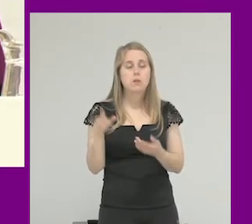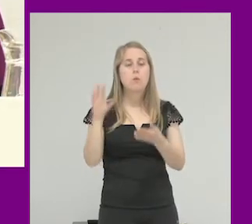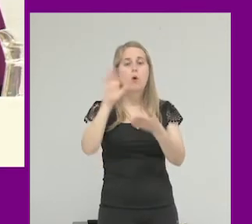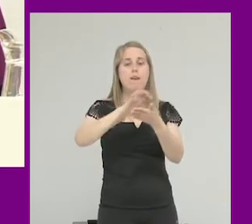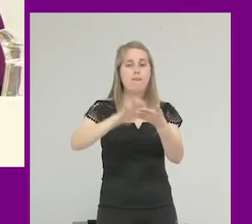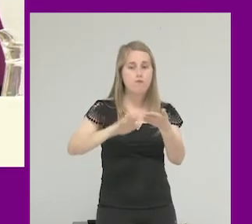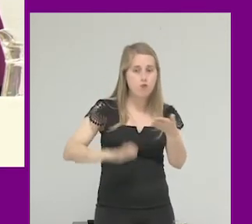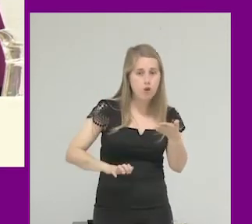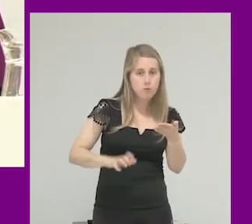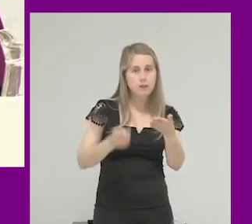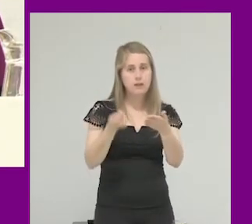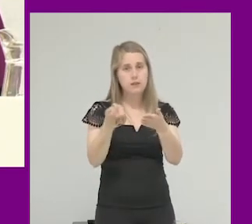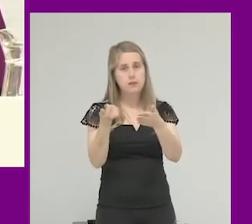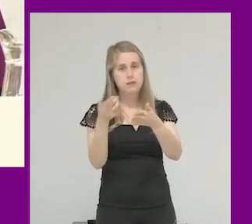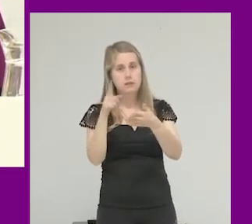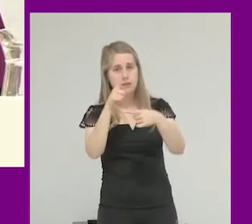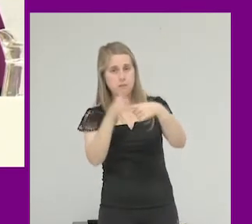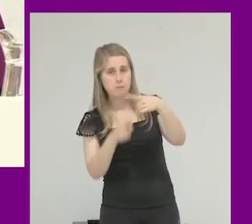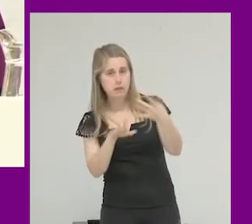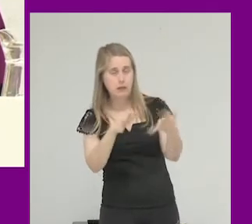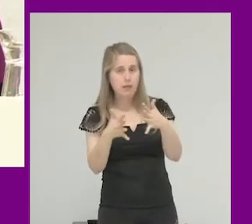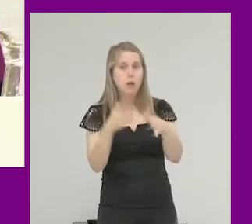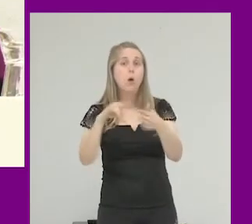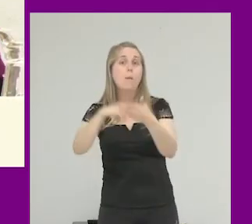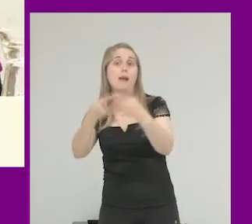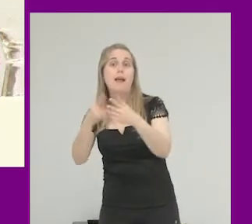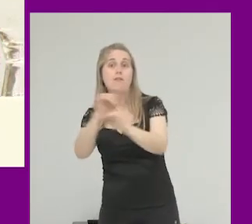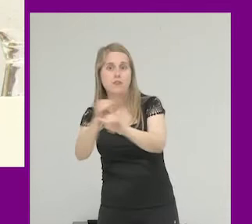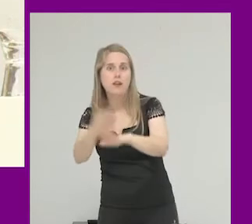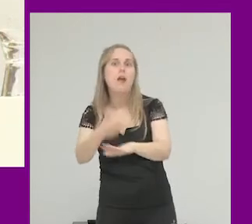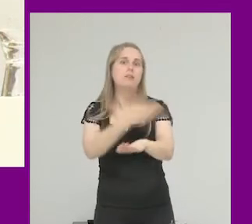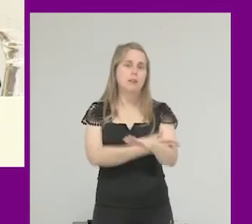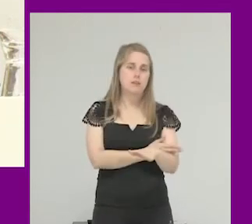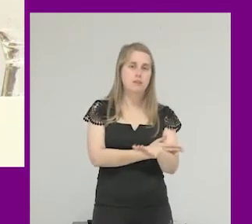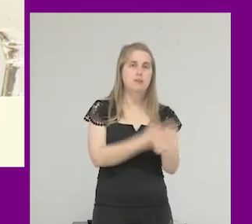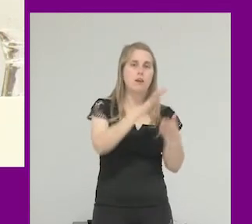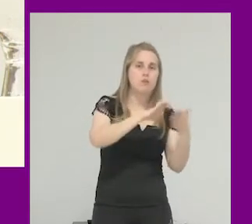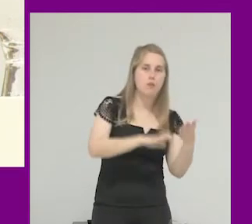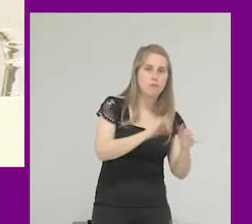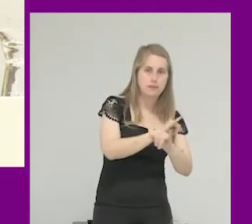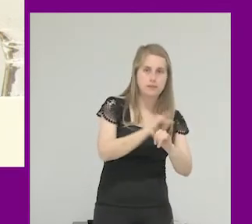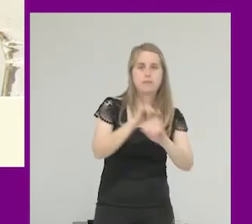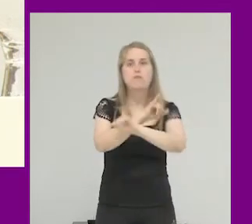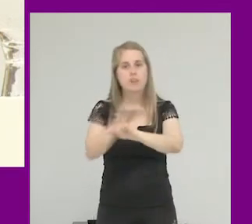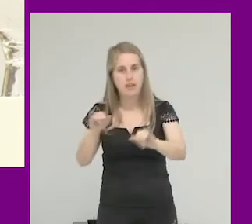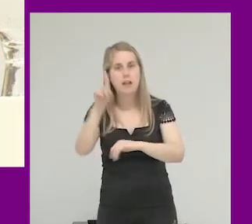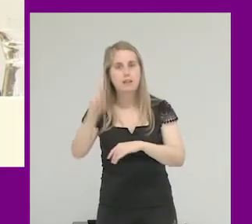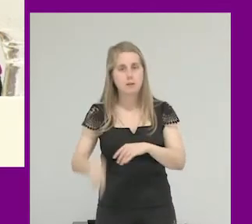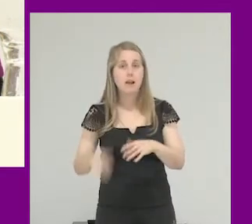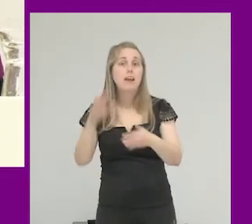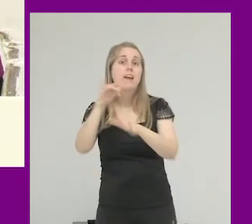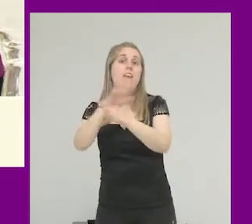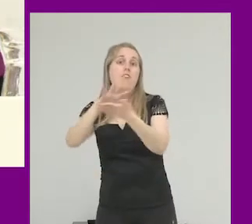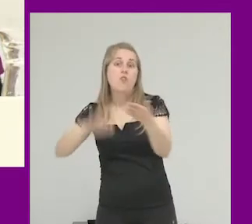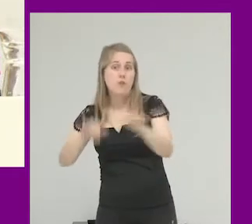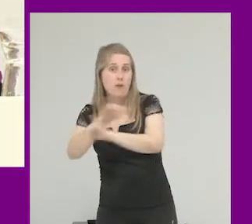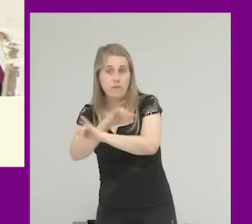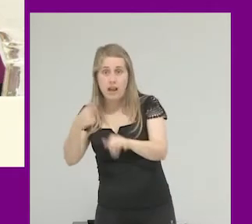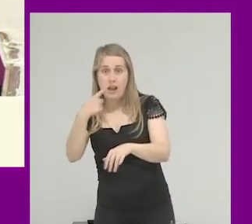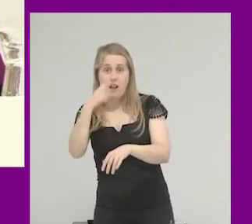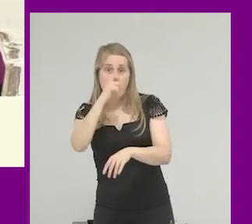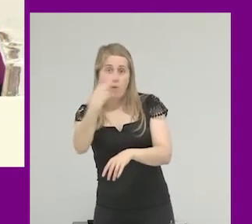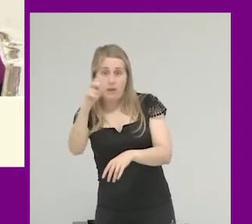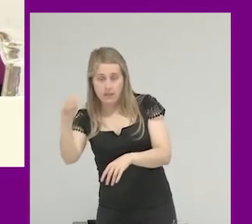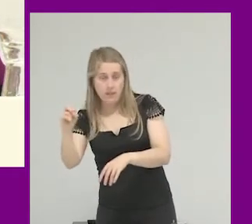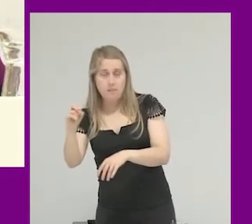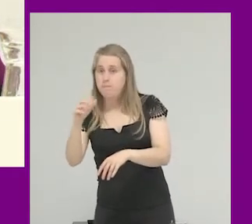informes intermedios antes de acabar el plan y informes finales. El informe final no lo conozco todavía del 20, pero